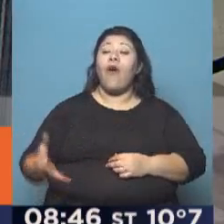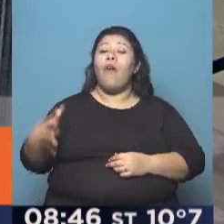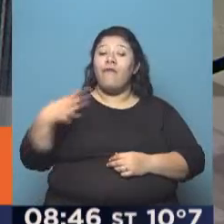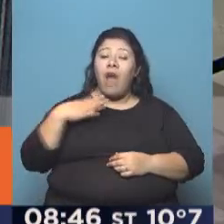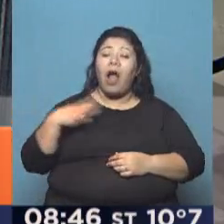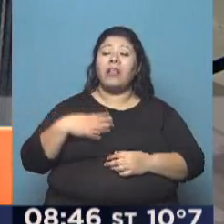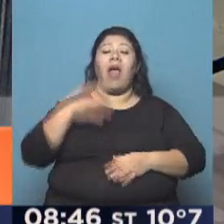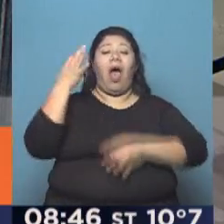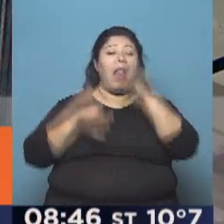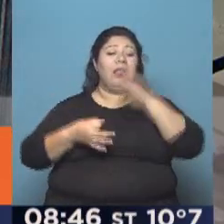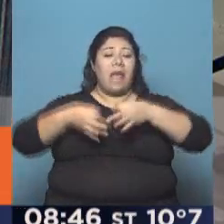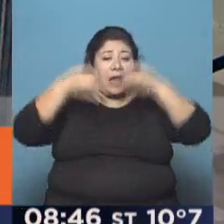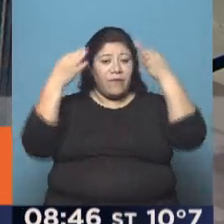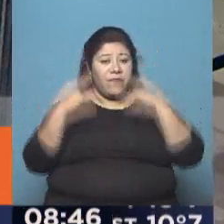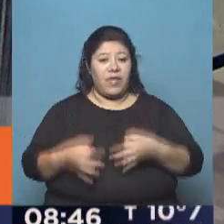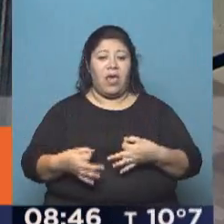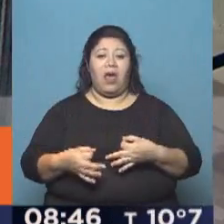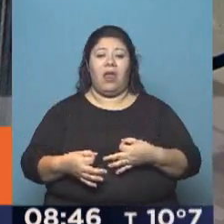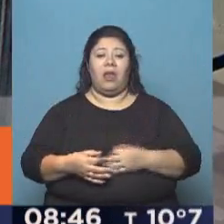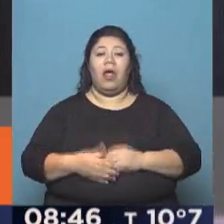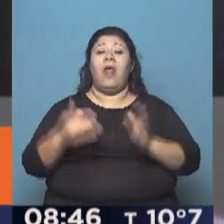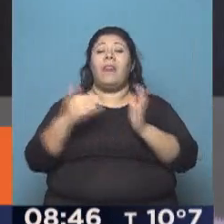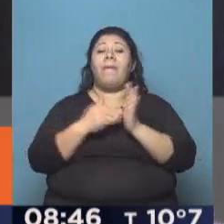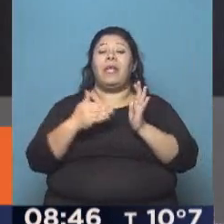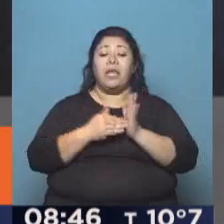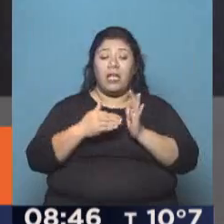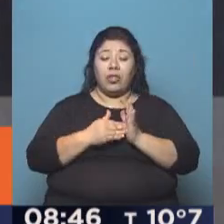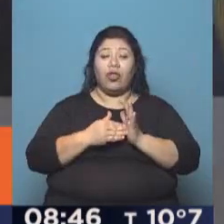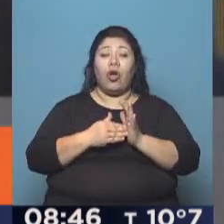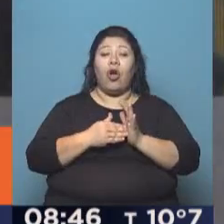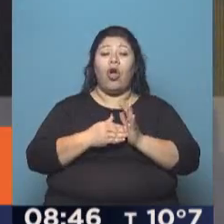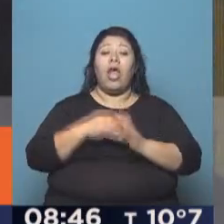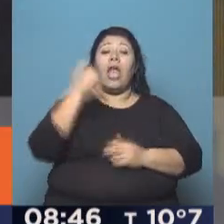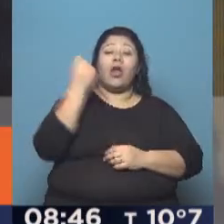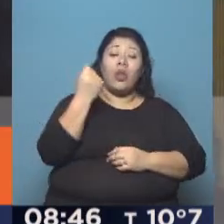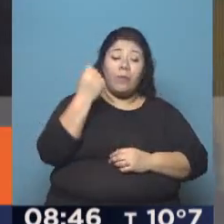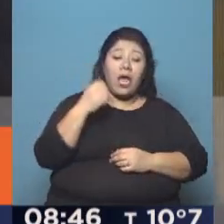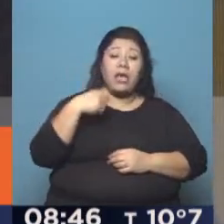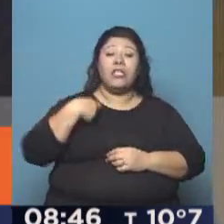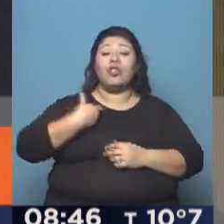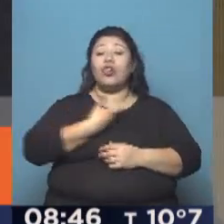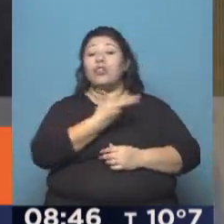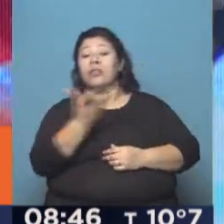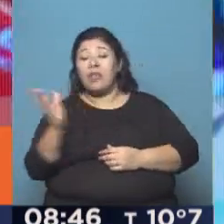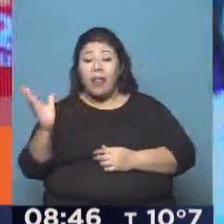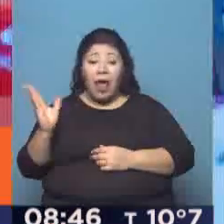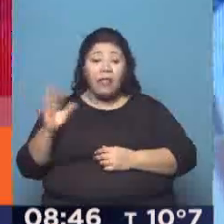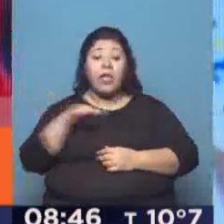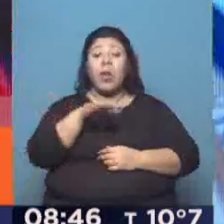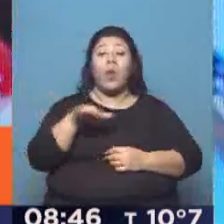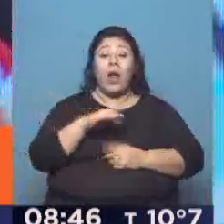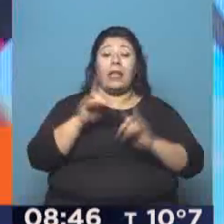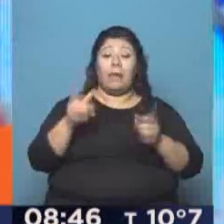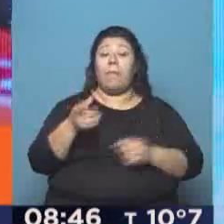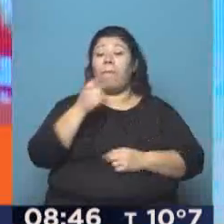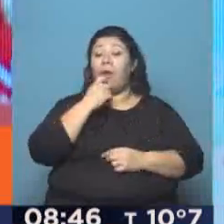Bueno hay que analizar esos contextos económicos sociales también en función de realidades distintas lo otro es que están diciendo vamos a